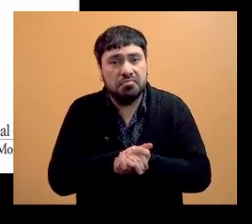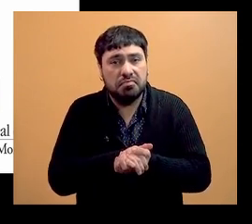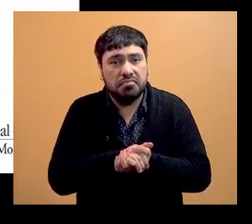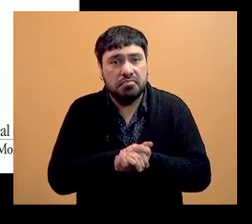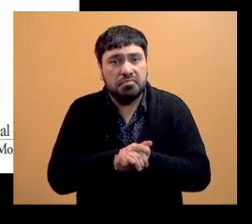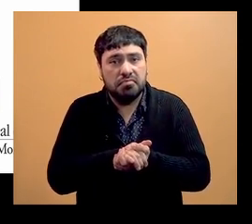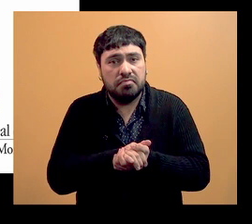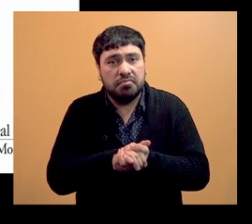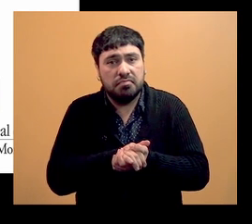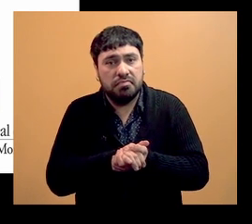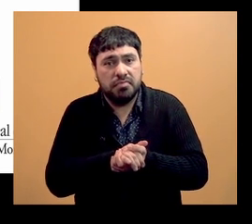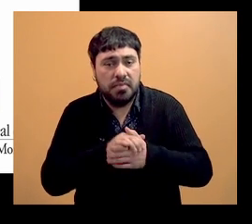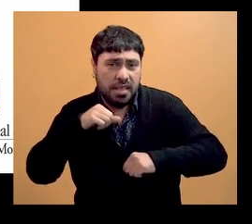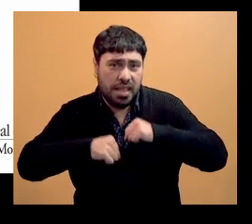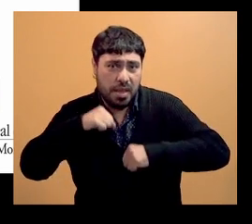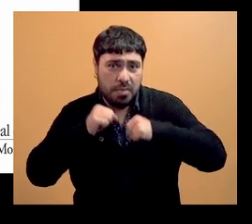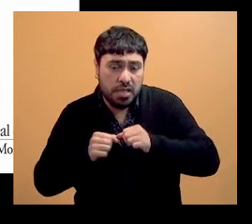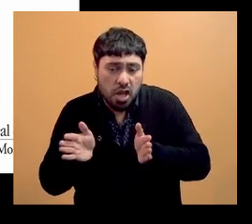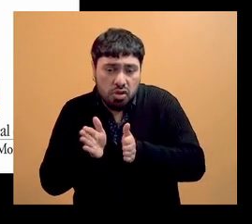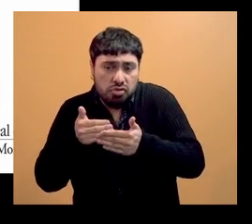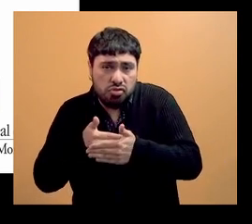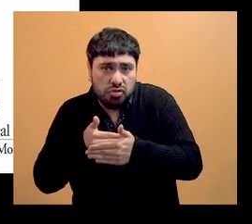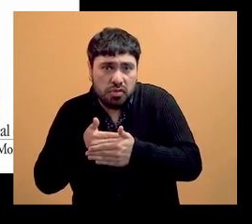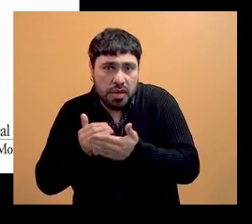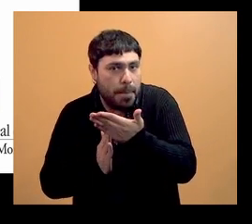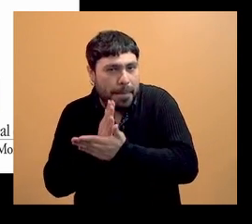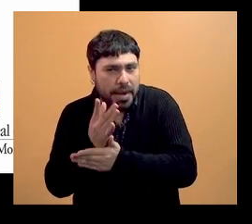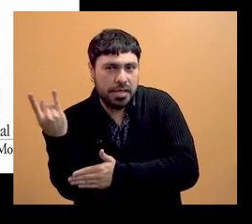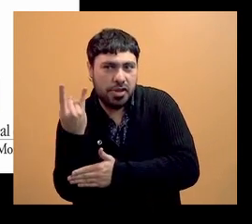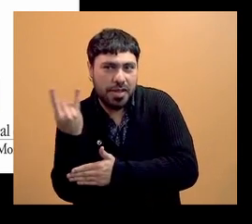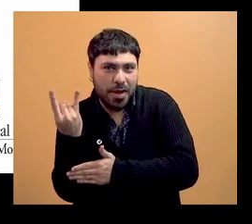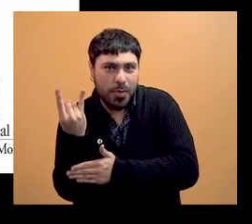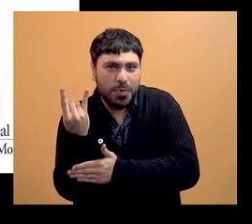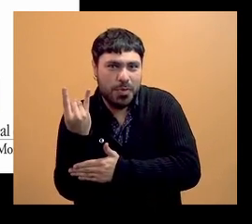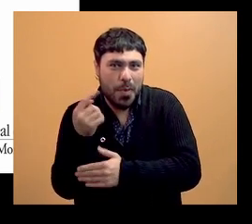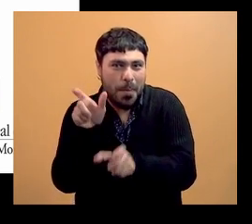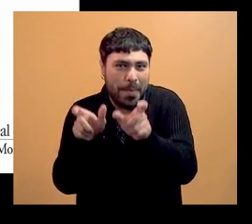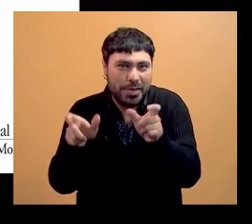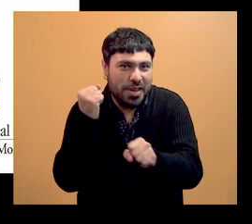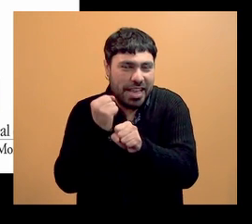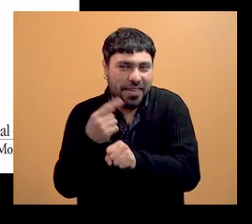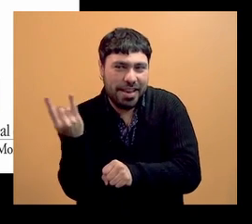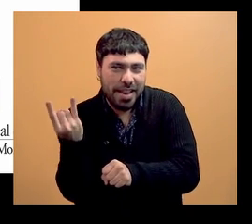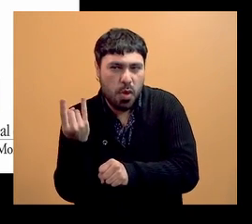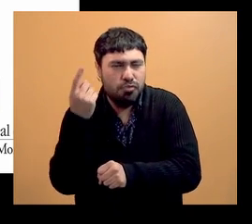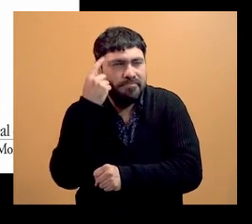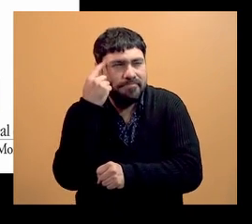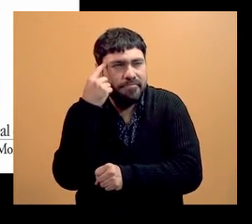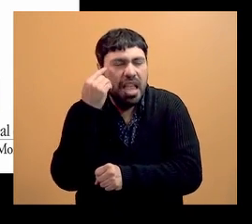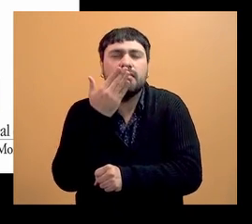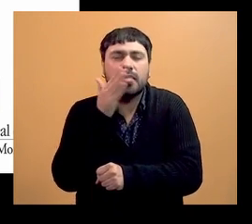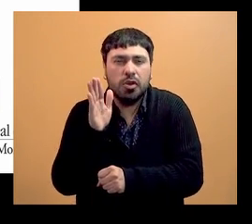de empresas privadas pequeñas que salen de las universidades, de los investigadores y que se meten en este mundo